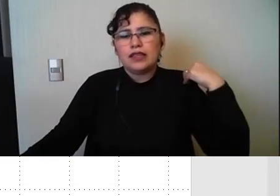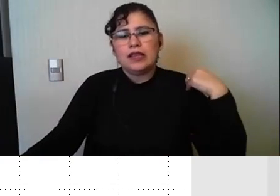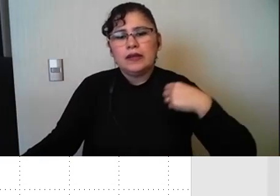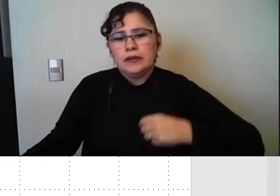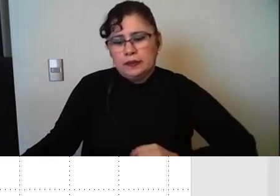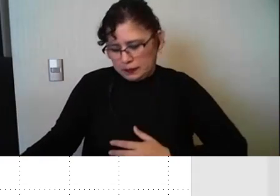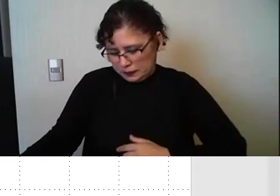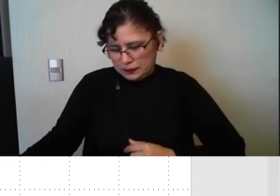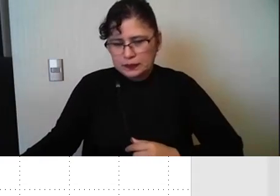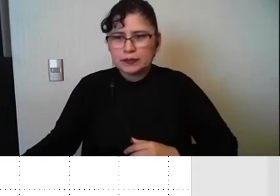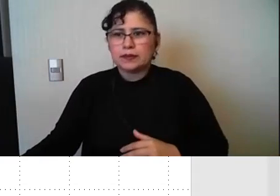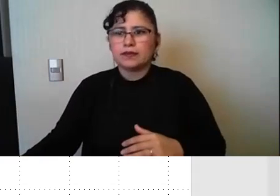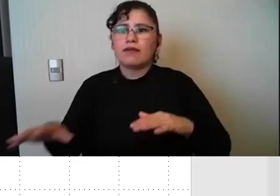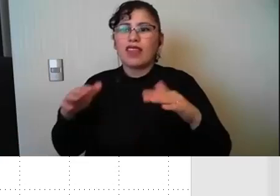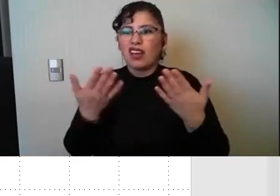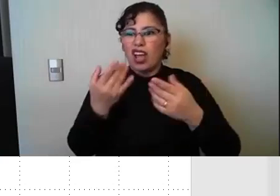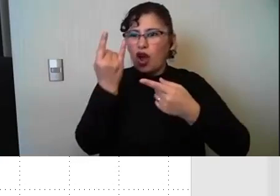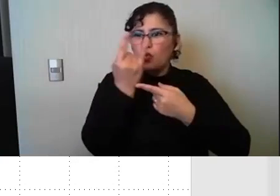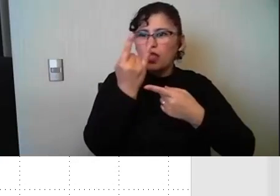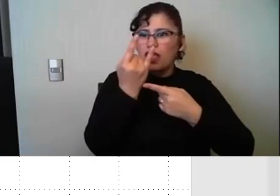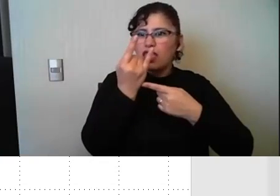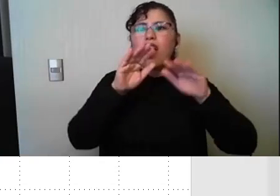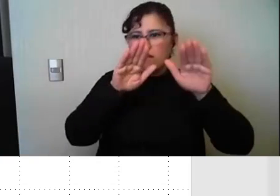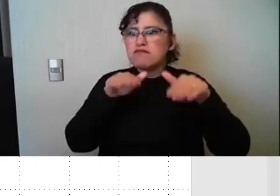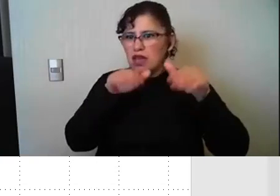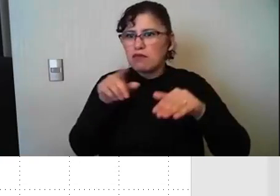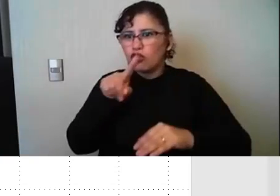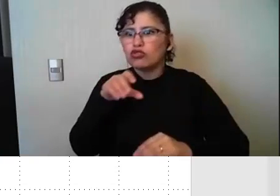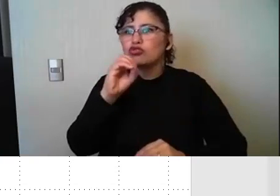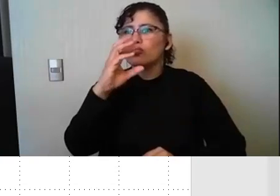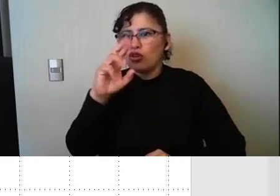hacerla. De esta unidad es el mismo sistema.